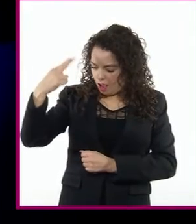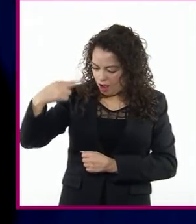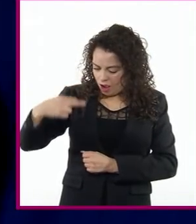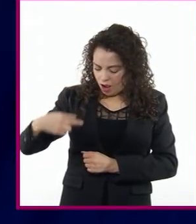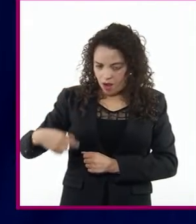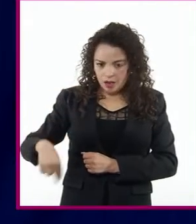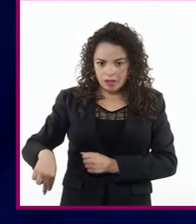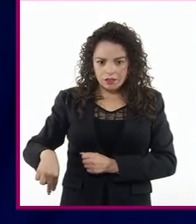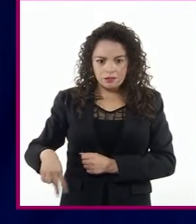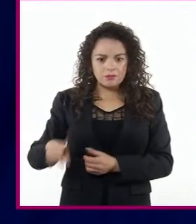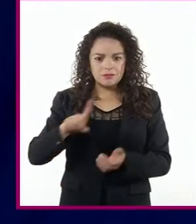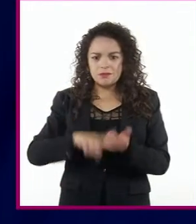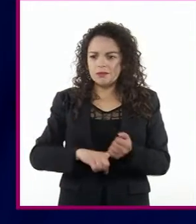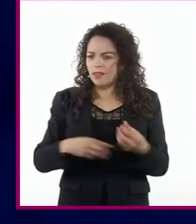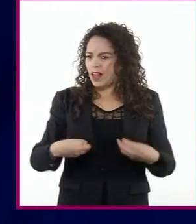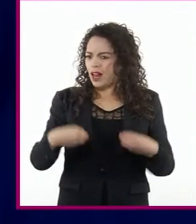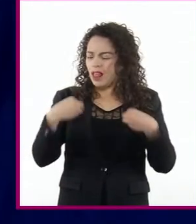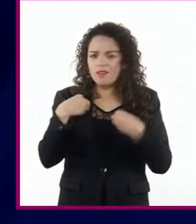¿Qué es la vida?